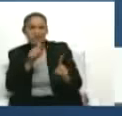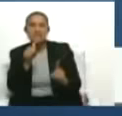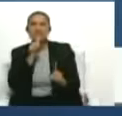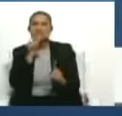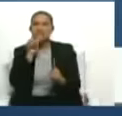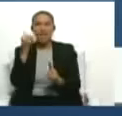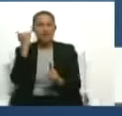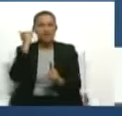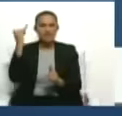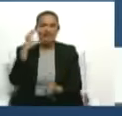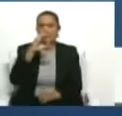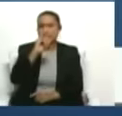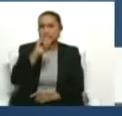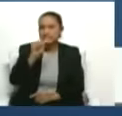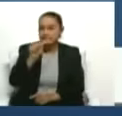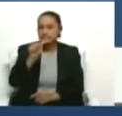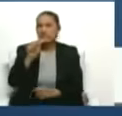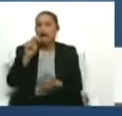captando ex